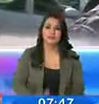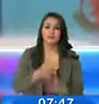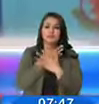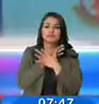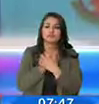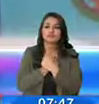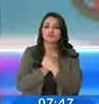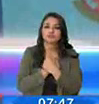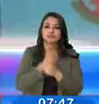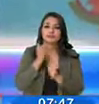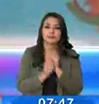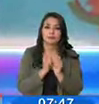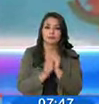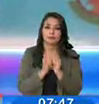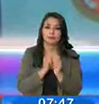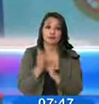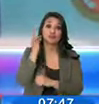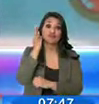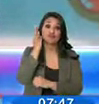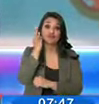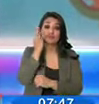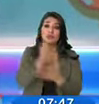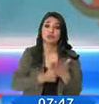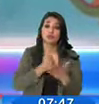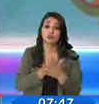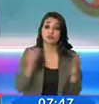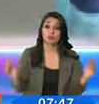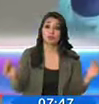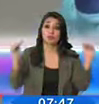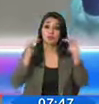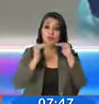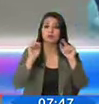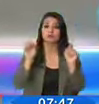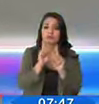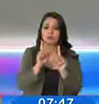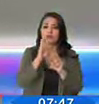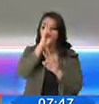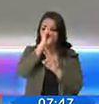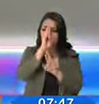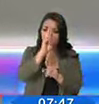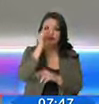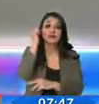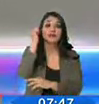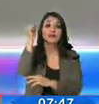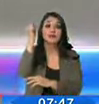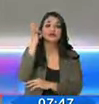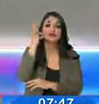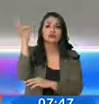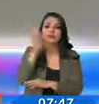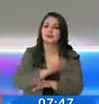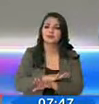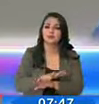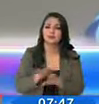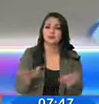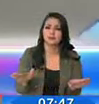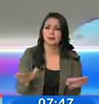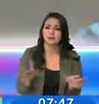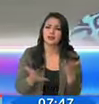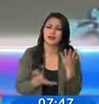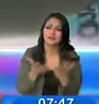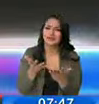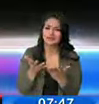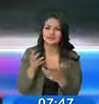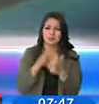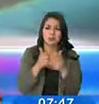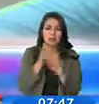deporte, el feminismo no es una lucha de géneros, sino una lucha porque se respeten los derechos de la mujer sin ser objetos de